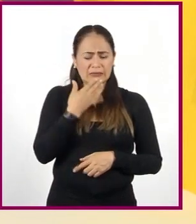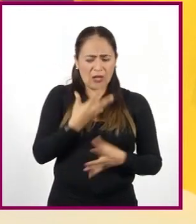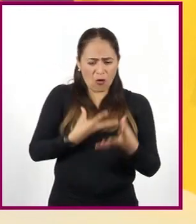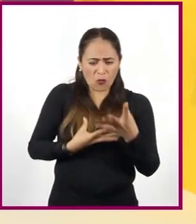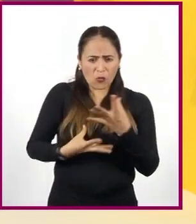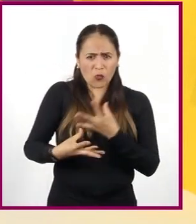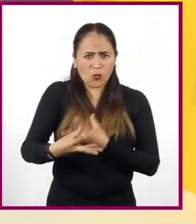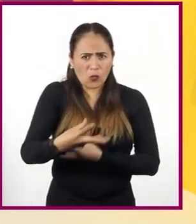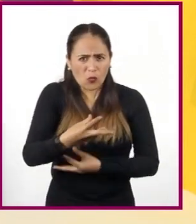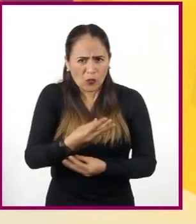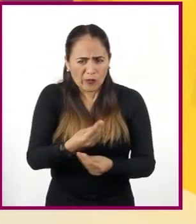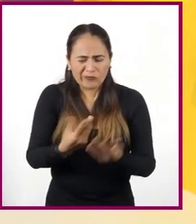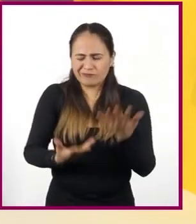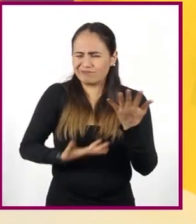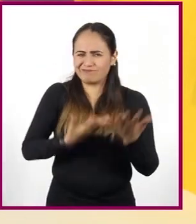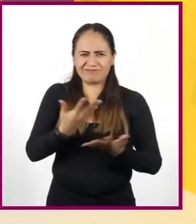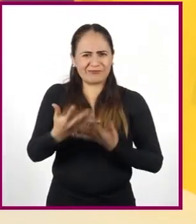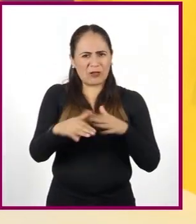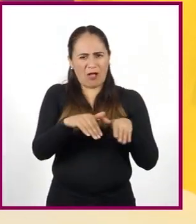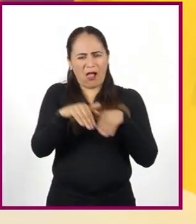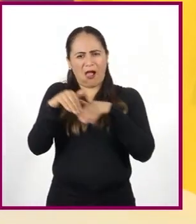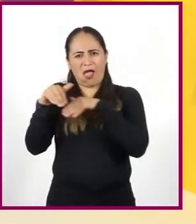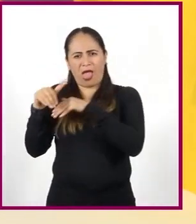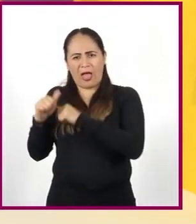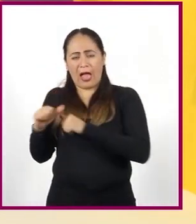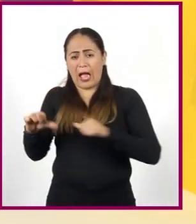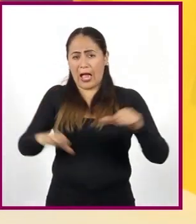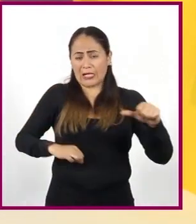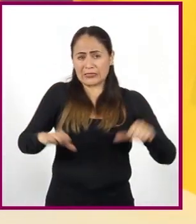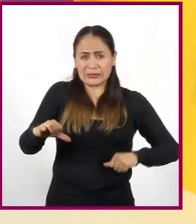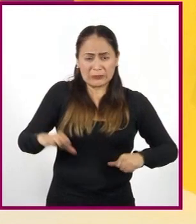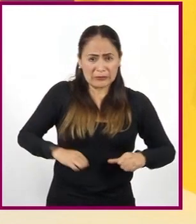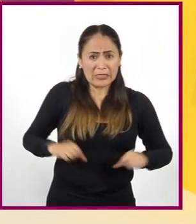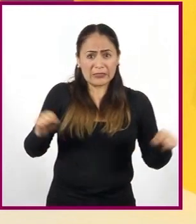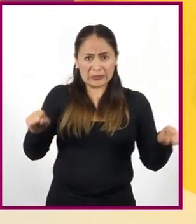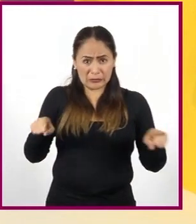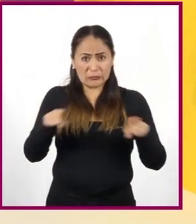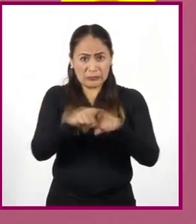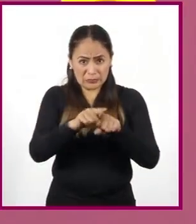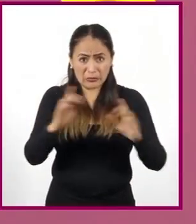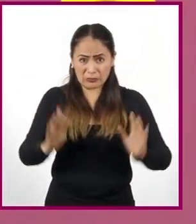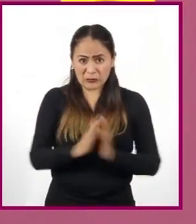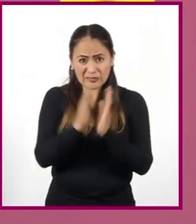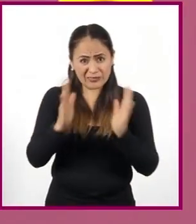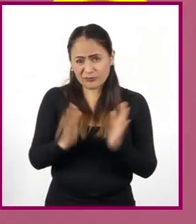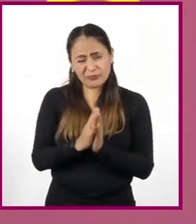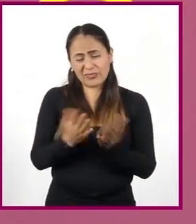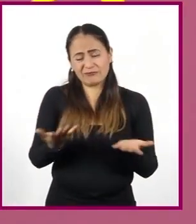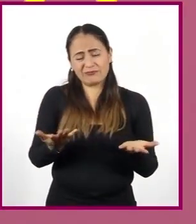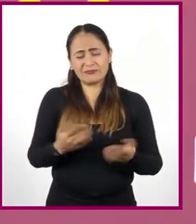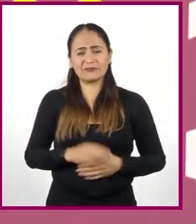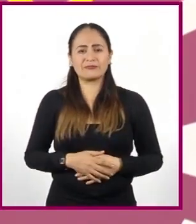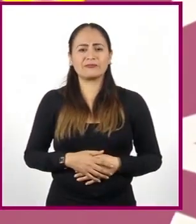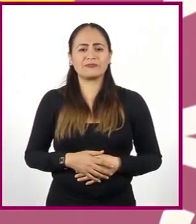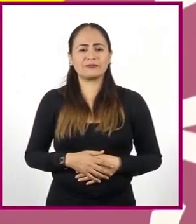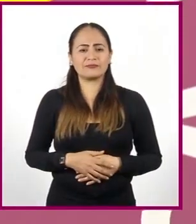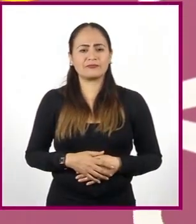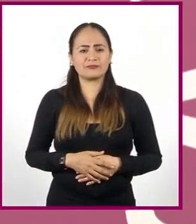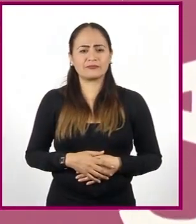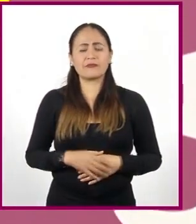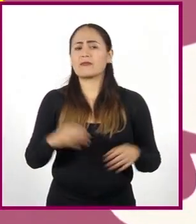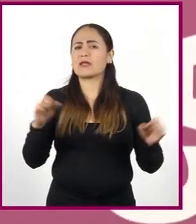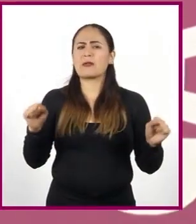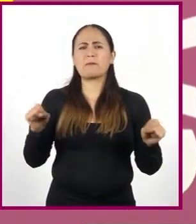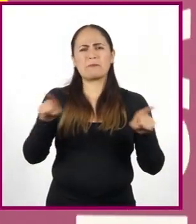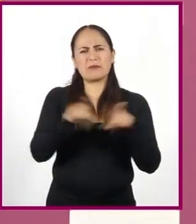integrarse en esos espacios y participar de las mismas actividades de las y los demás invitados. Bueno, pues una situación